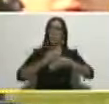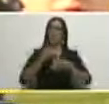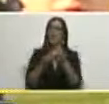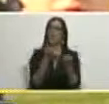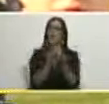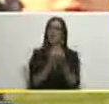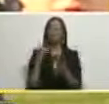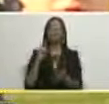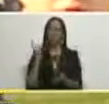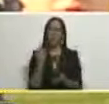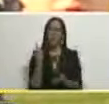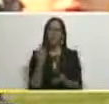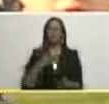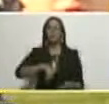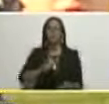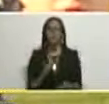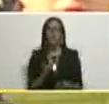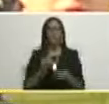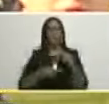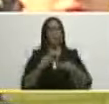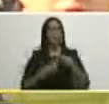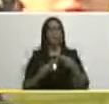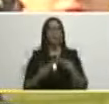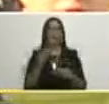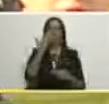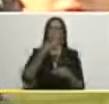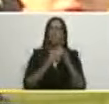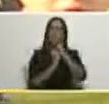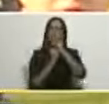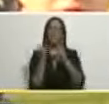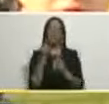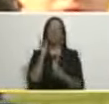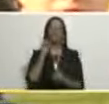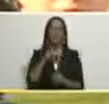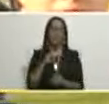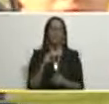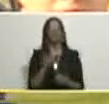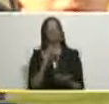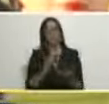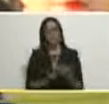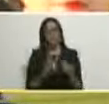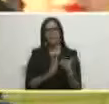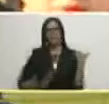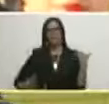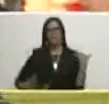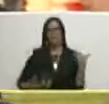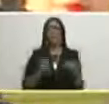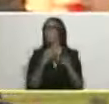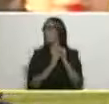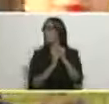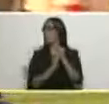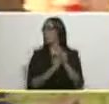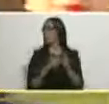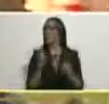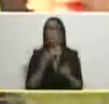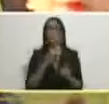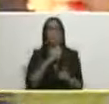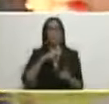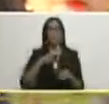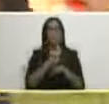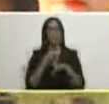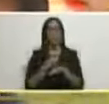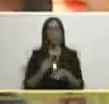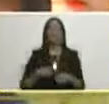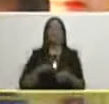Y eso solamente posible en revolución y al frente un líder como usted. Gracias, presidente, por eso. Un líder como nuestro gobernador Víctor Clark, que